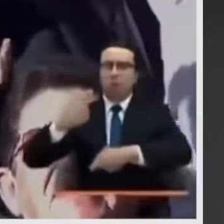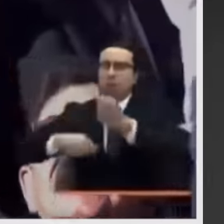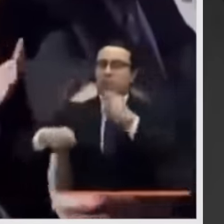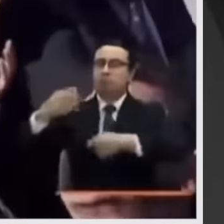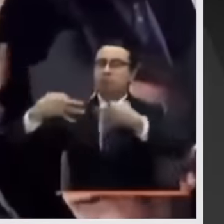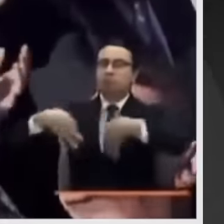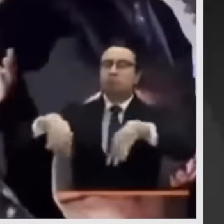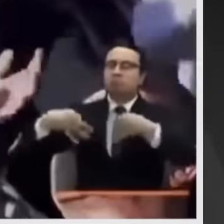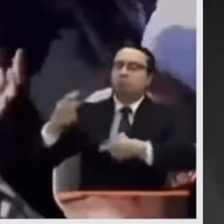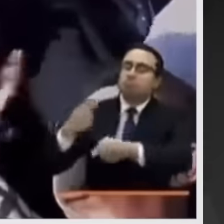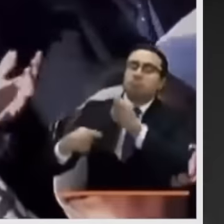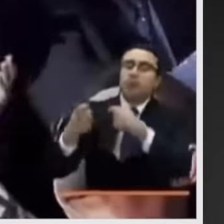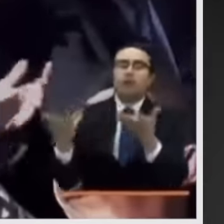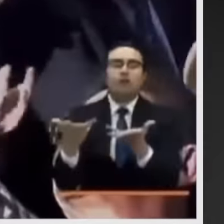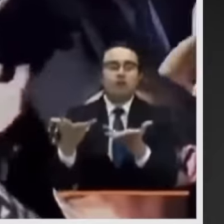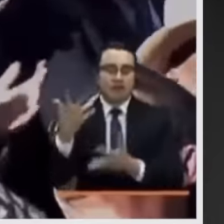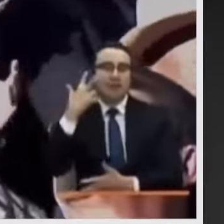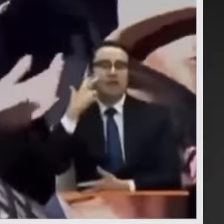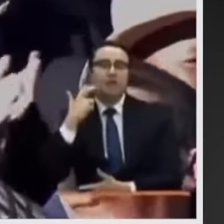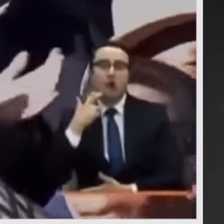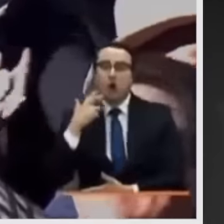Chocó.